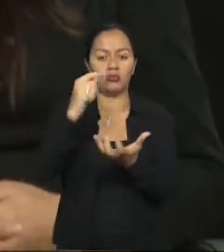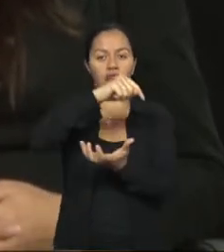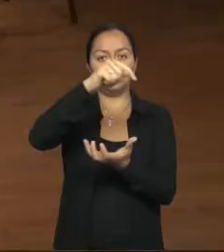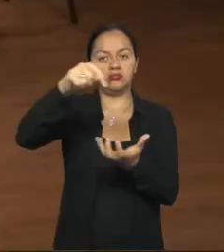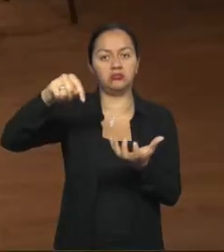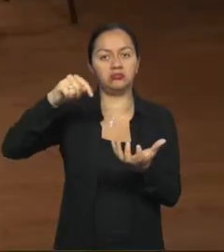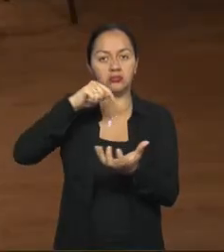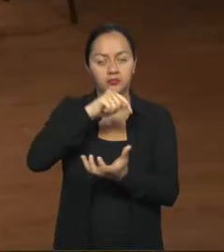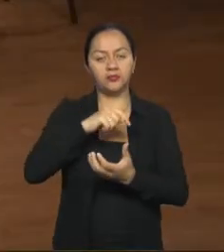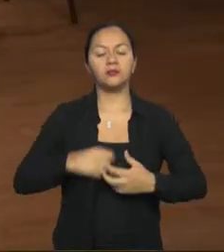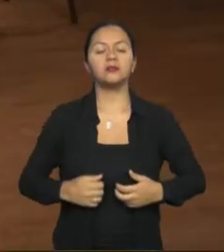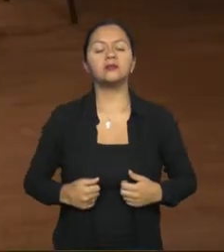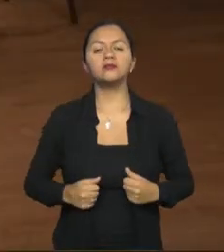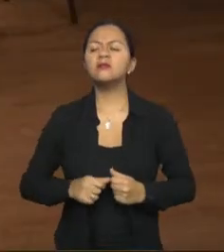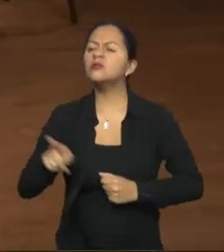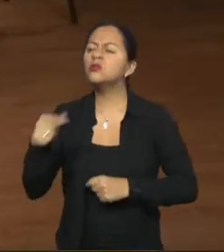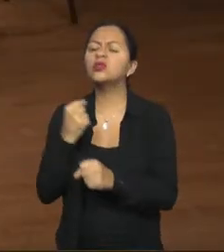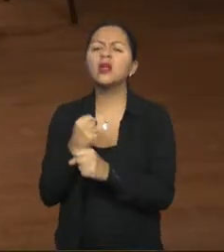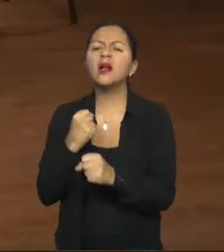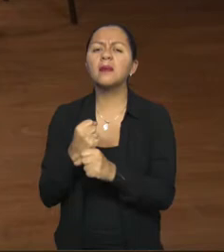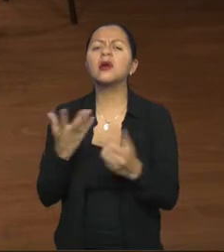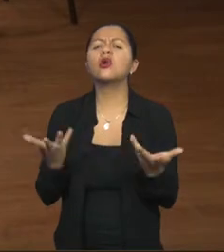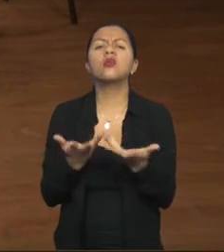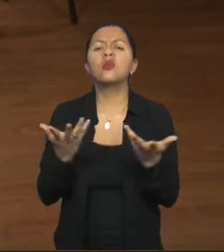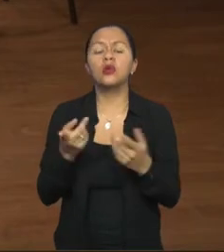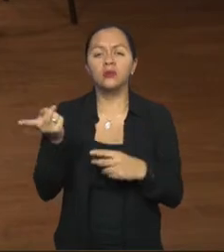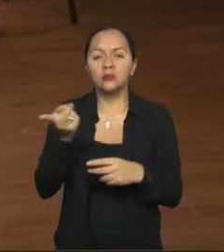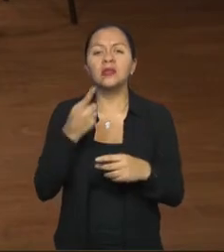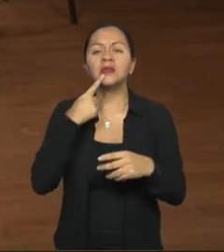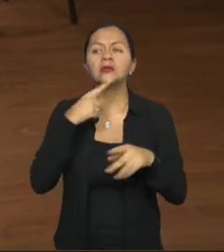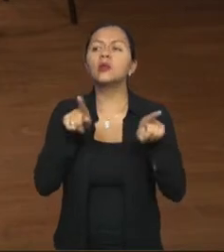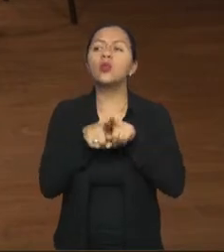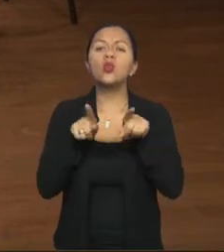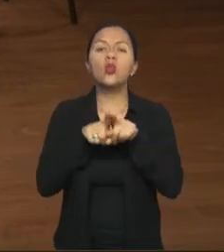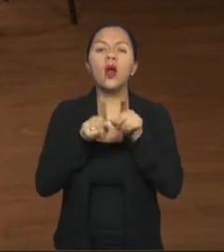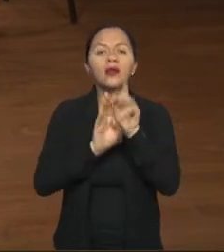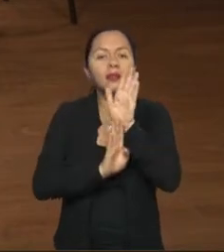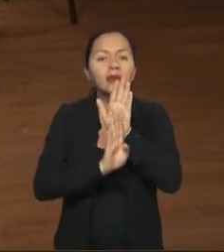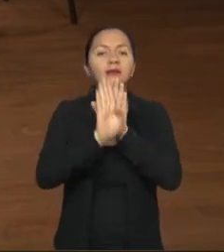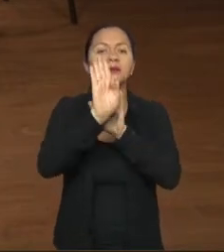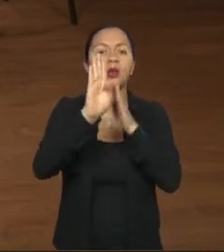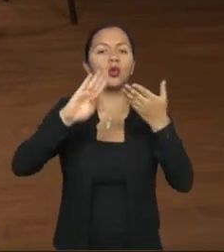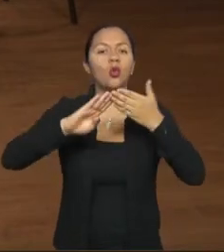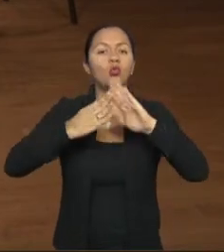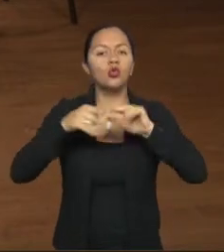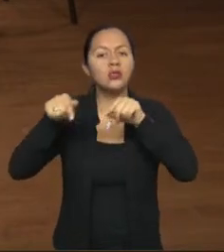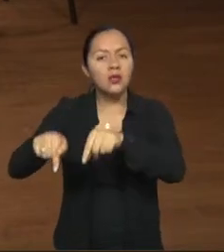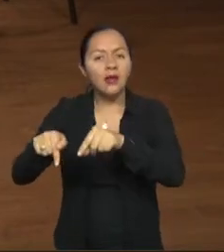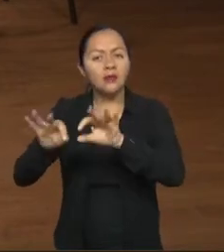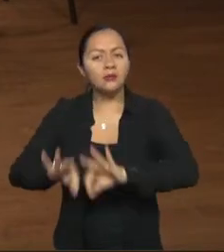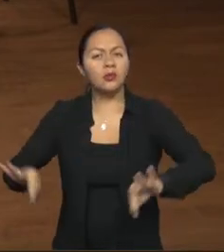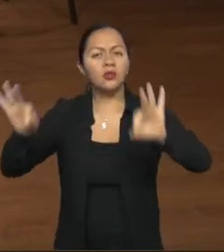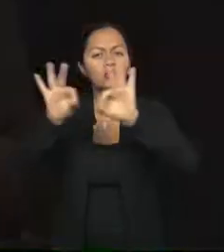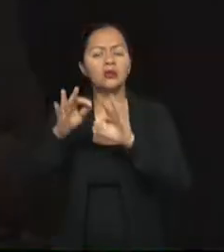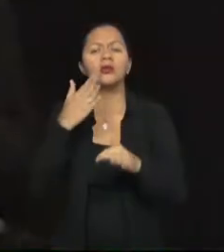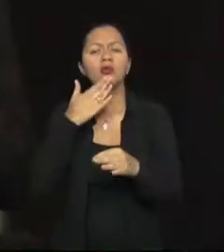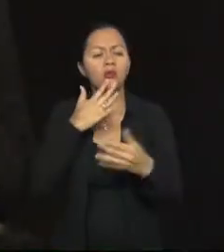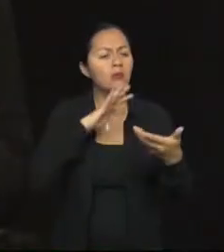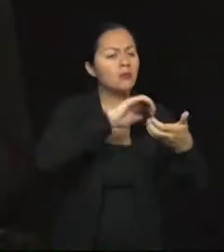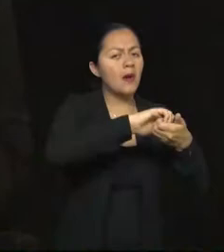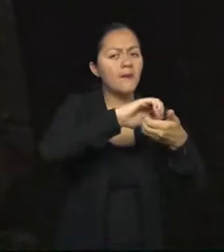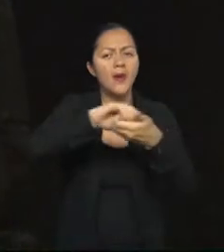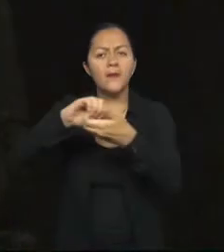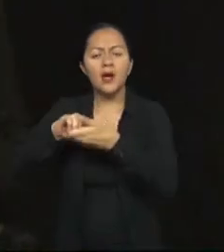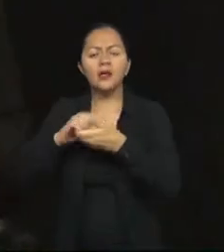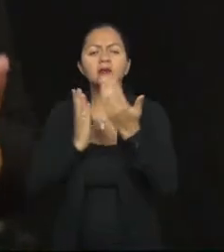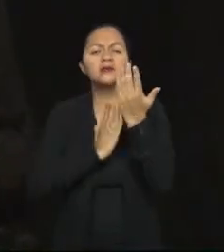El ámbito de trabajo de ustedes es la rehabilitación basada en la comunidad. Otros programas adicionales, ¿cómo se vienen articulando con los diferentes servicios